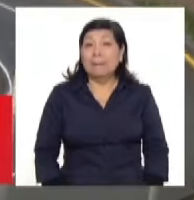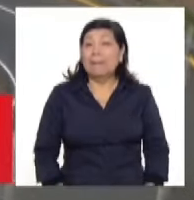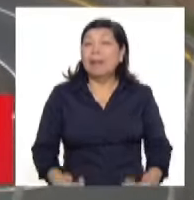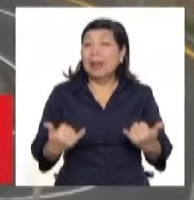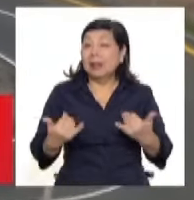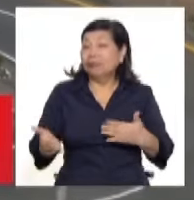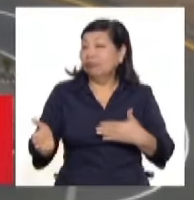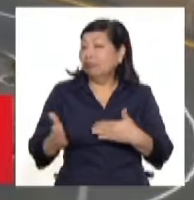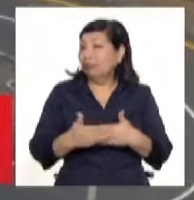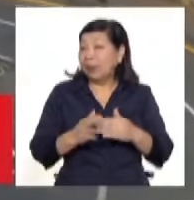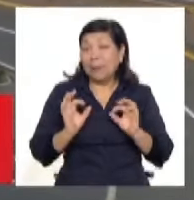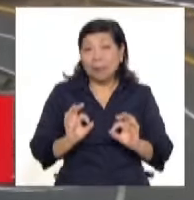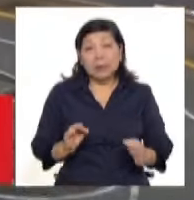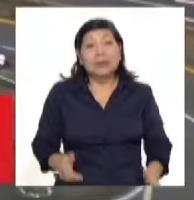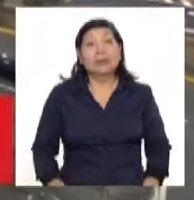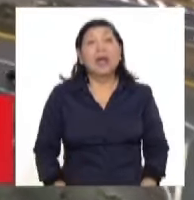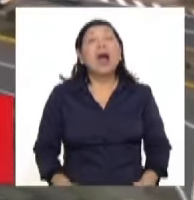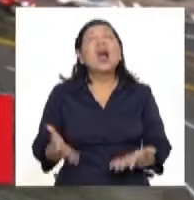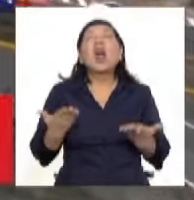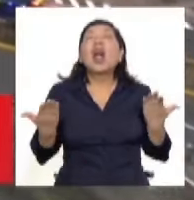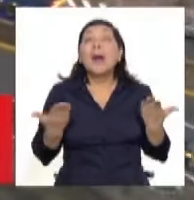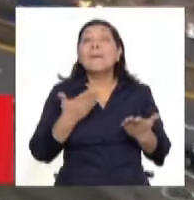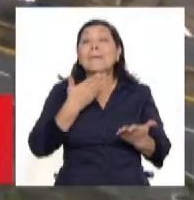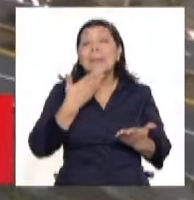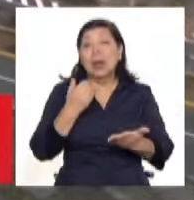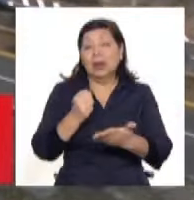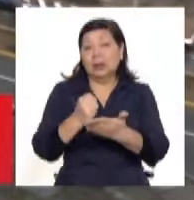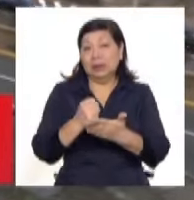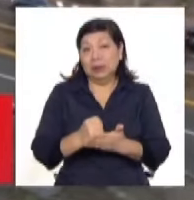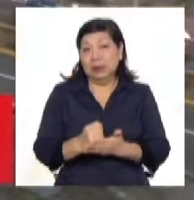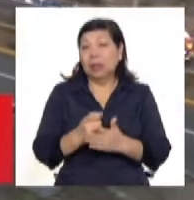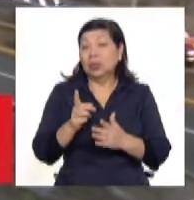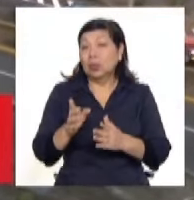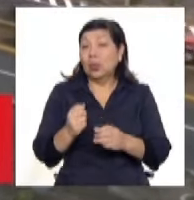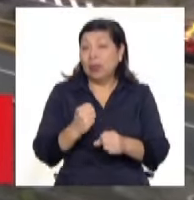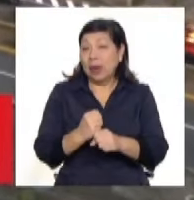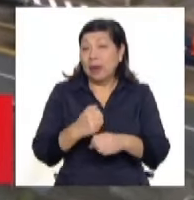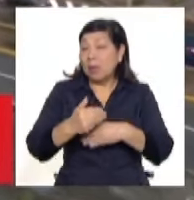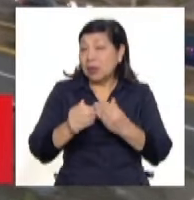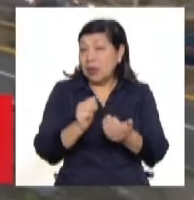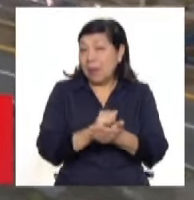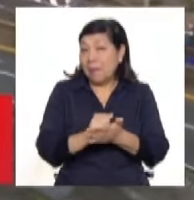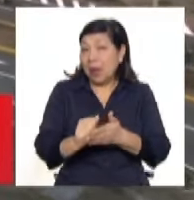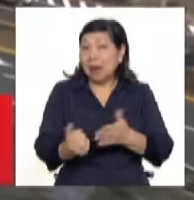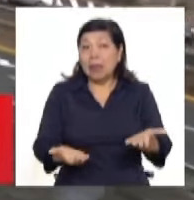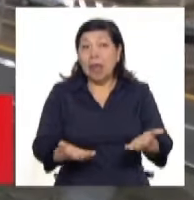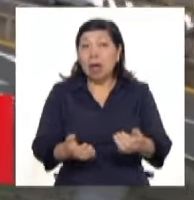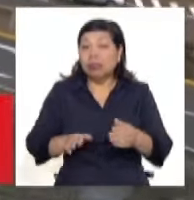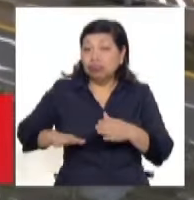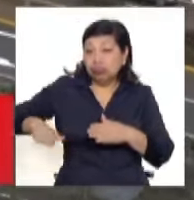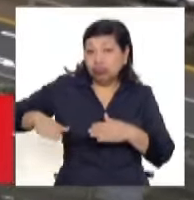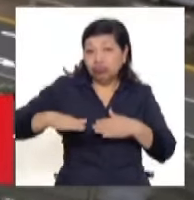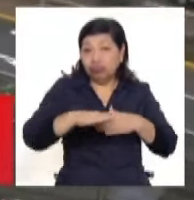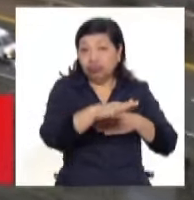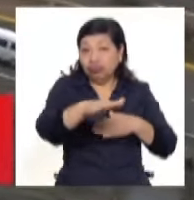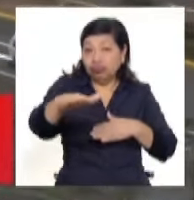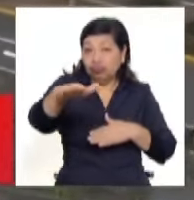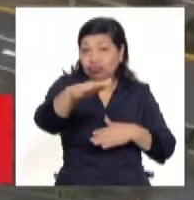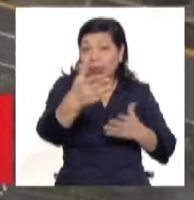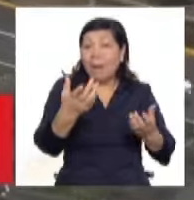este cierre va a ser permanente, nos ayuda a iniciar la ejecución de obra en los próximos meses del puente vehicular,